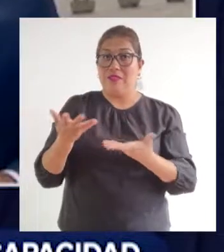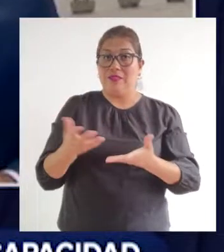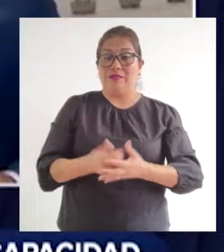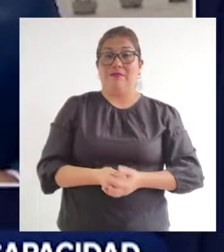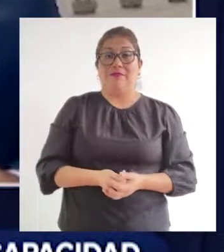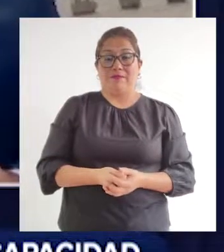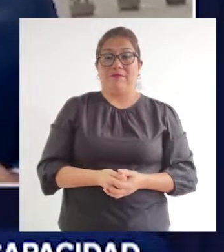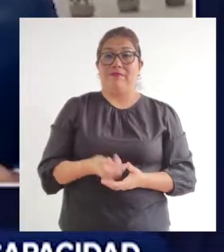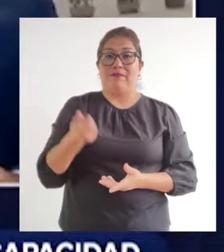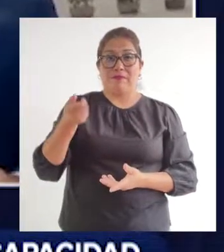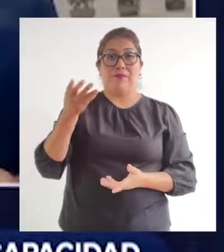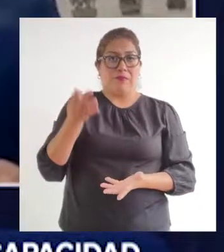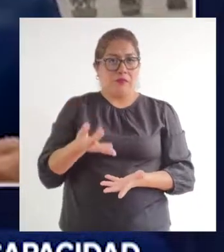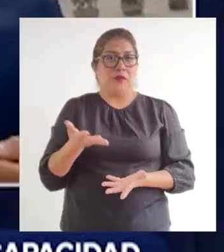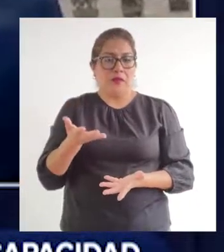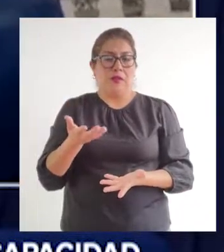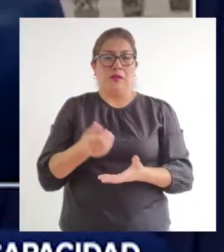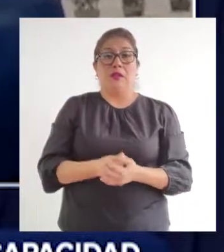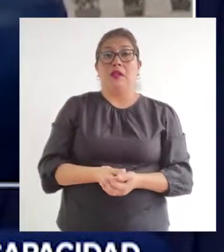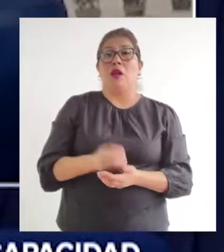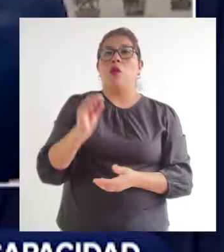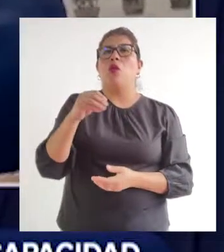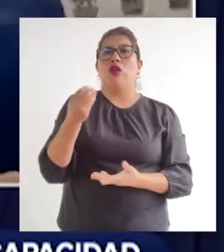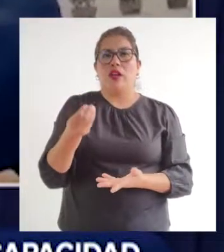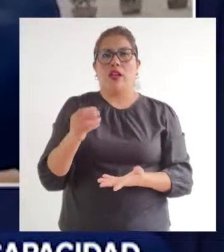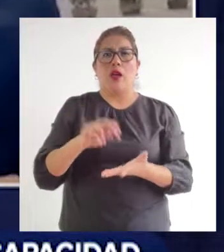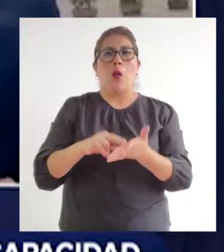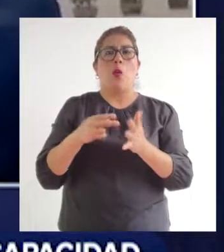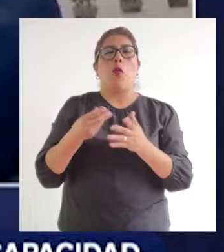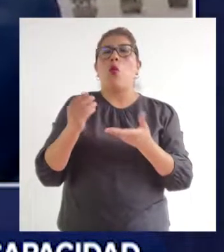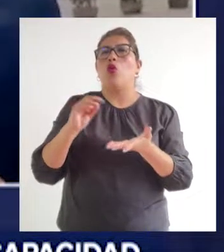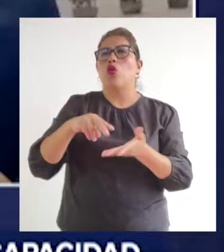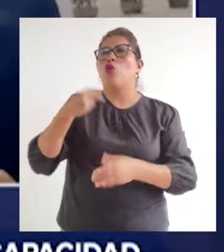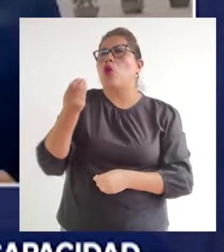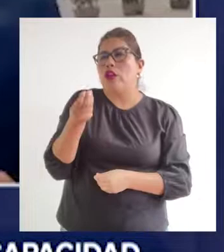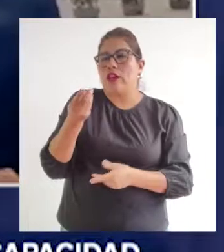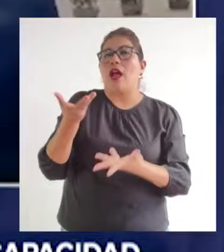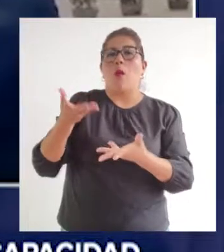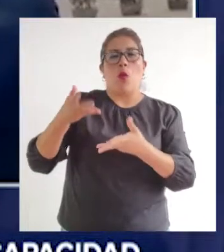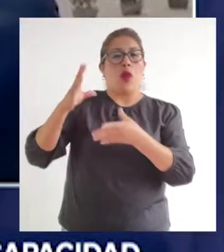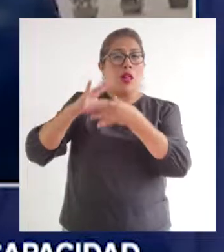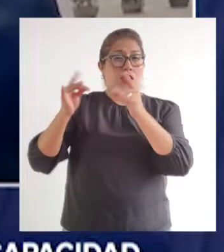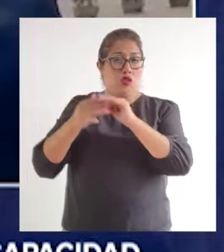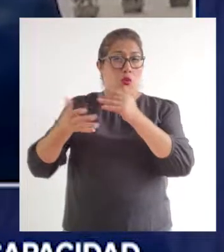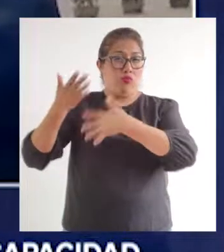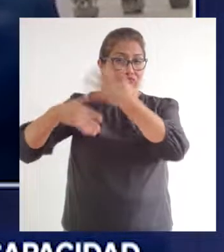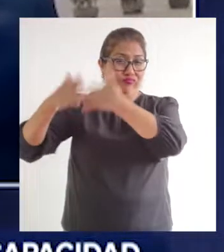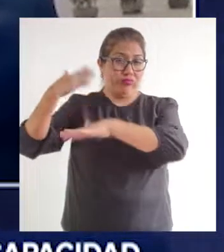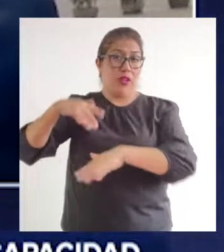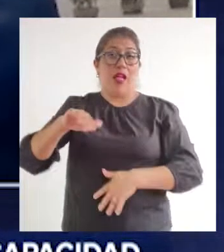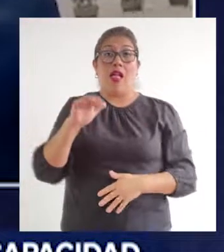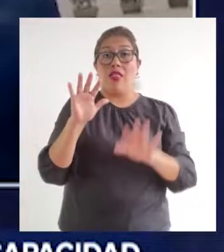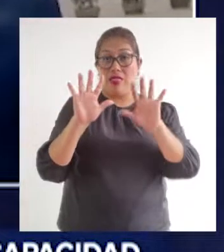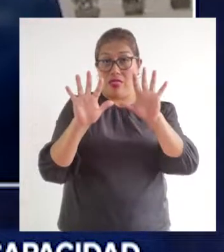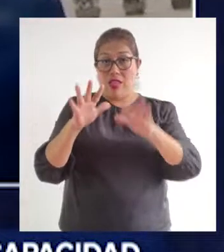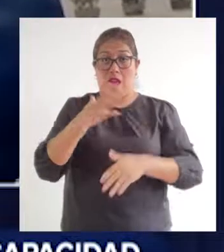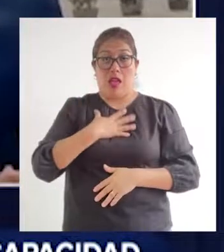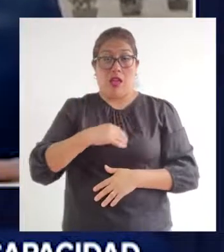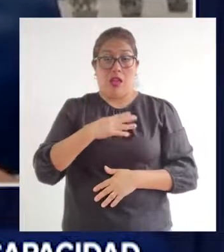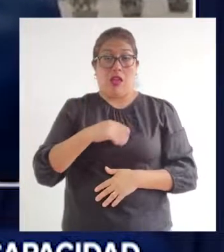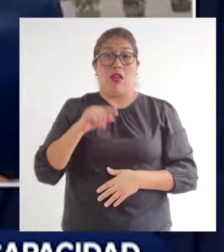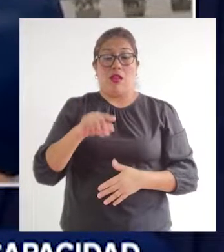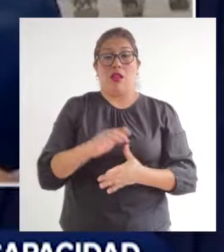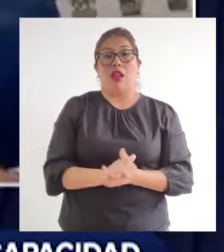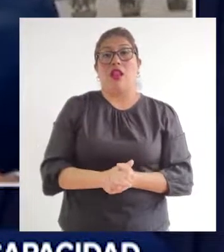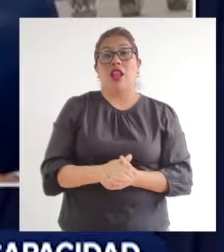ese 1%. Ahí está. Sí, pero ¿por qué es esto? Es porque históricamente, desde hace más de 10 años, ya